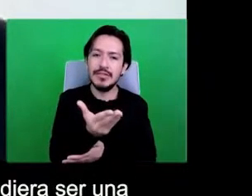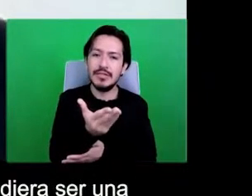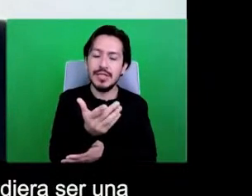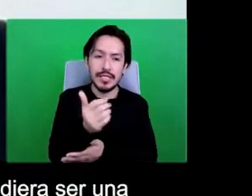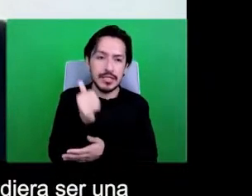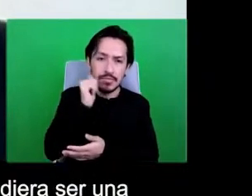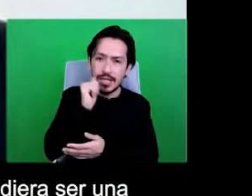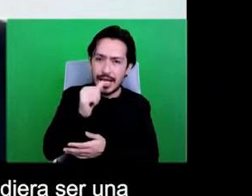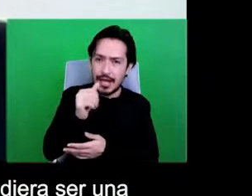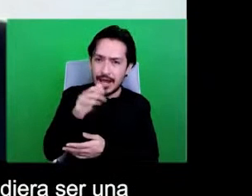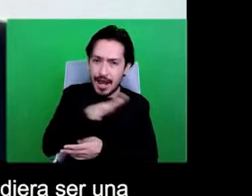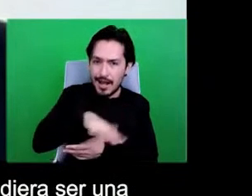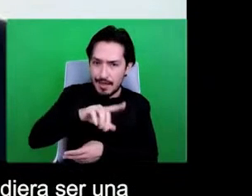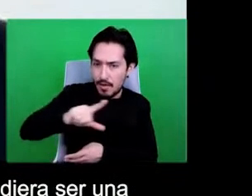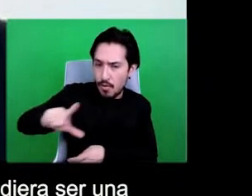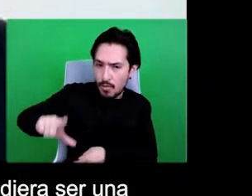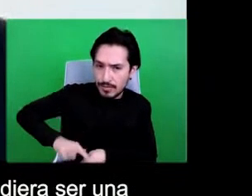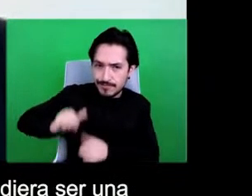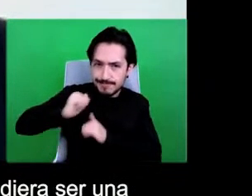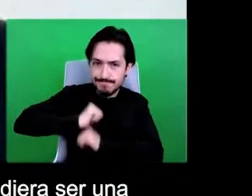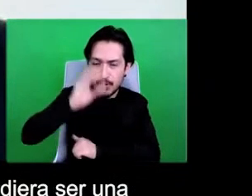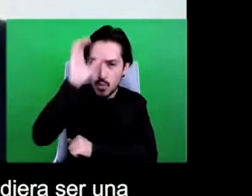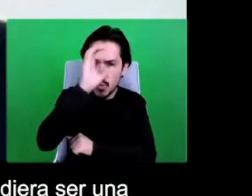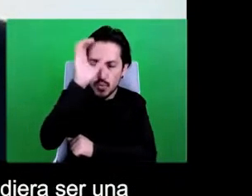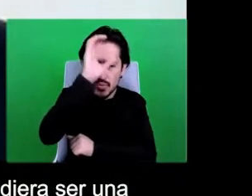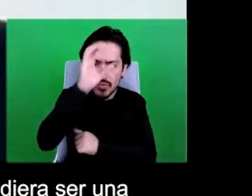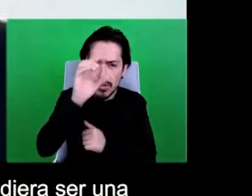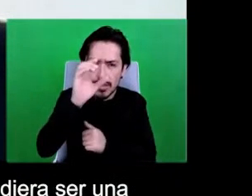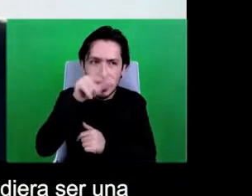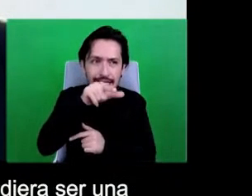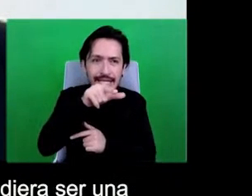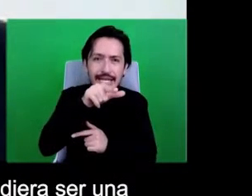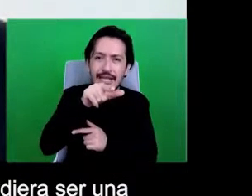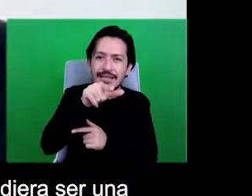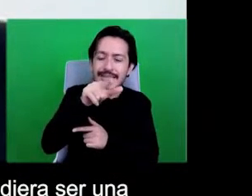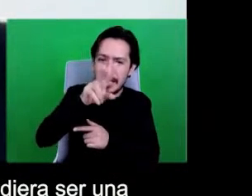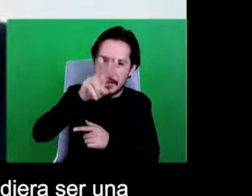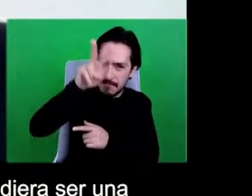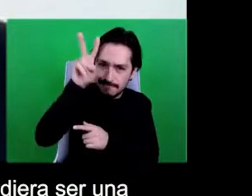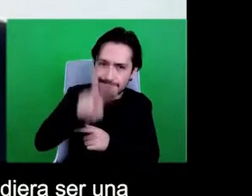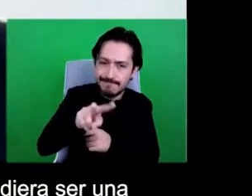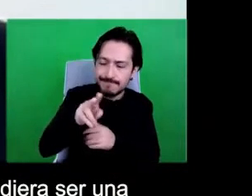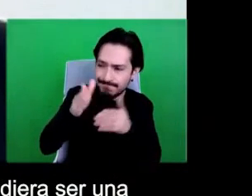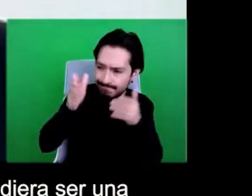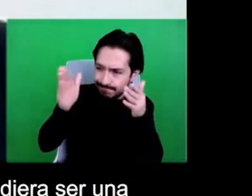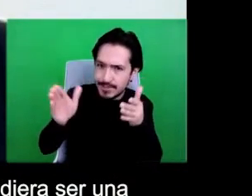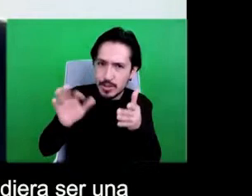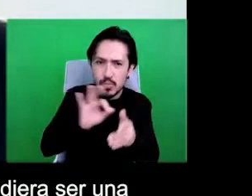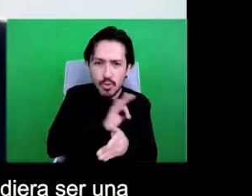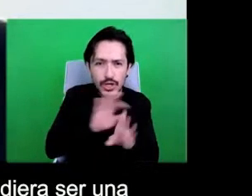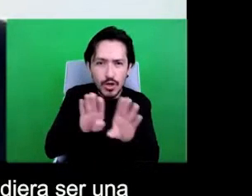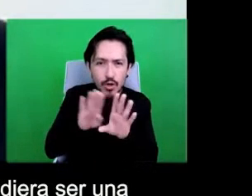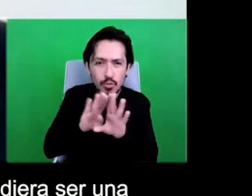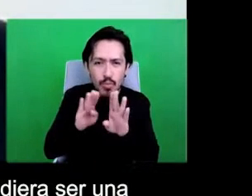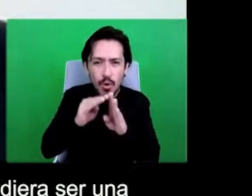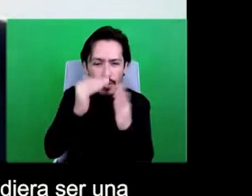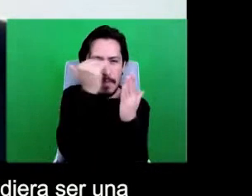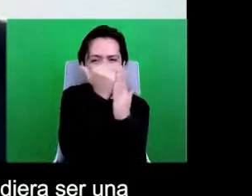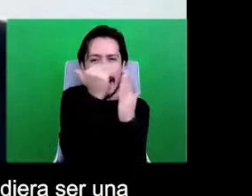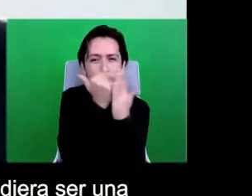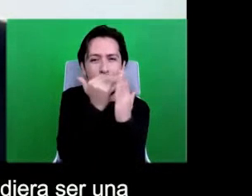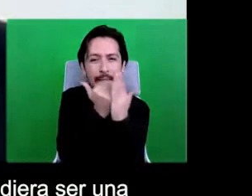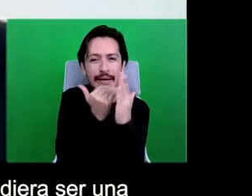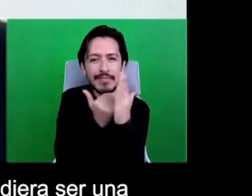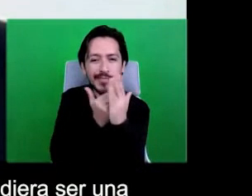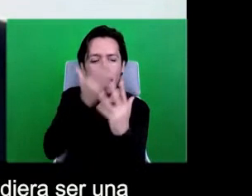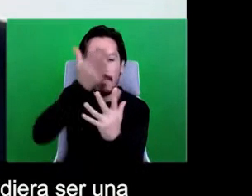el municipio, y que el municipio se concentrara también en la iniciativa privada y pudiera ser una parte tripartita la